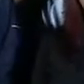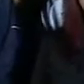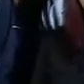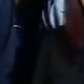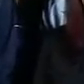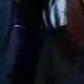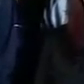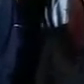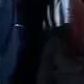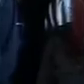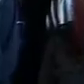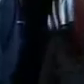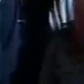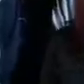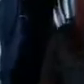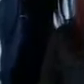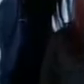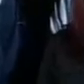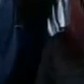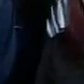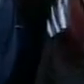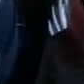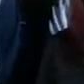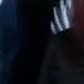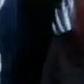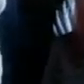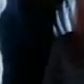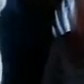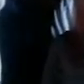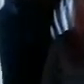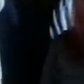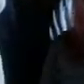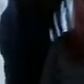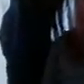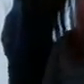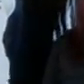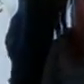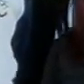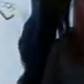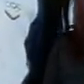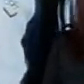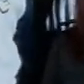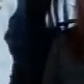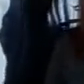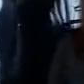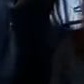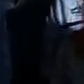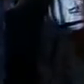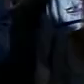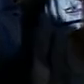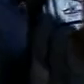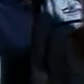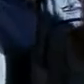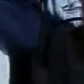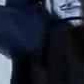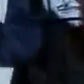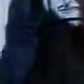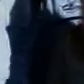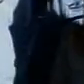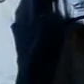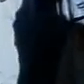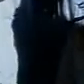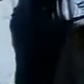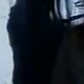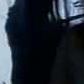Ed lo dijo presidente bueno ya este vicem ya está desplegado a nivel nacional los 79 municipios Prados por la por la